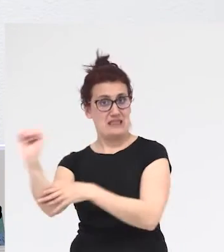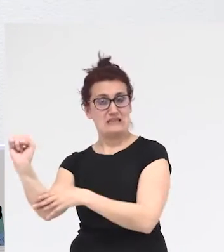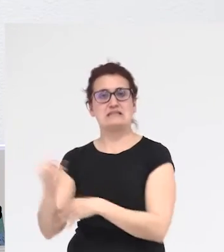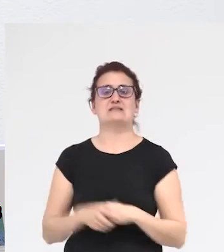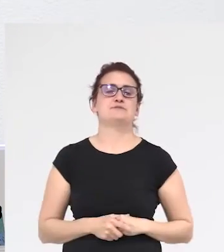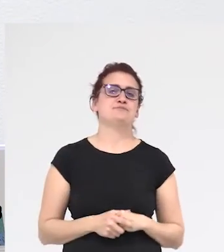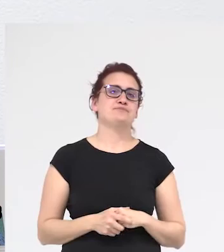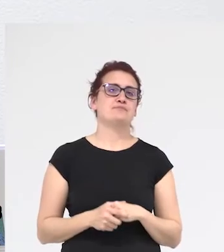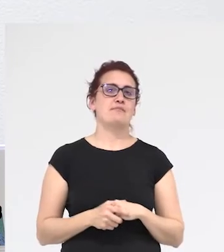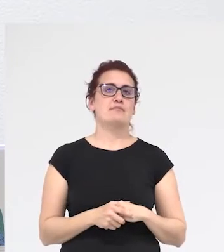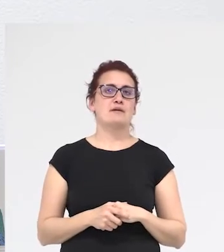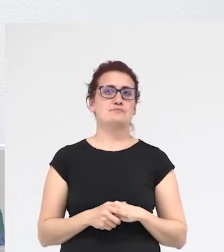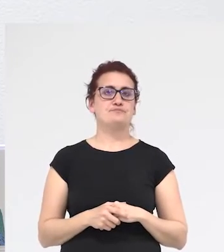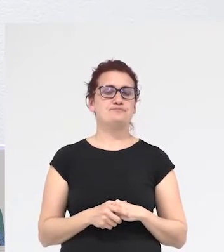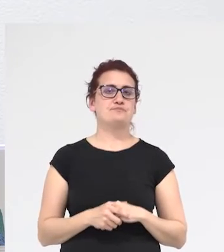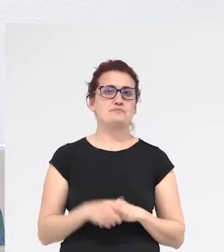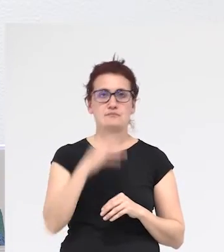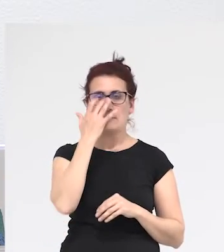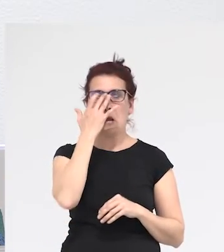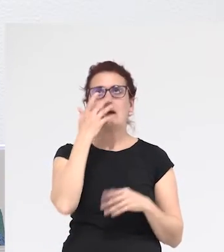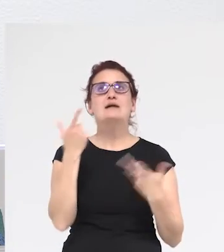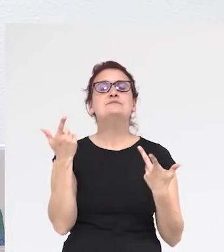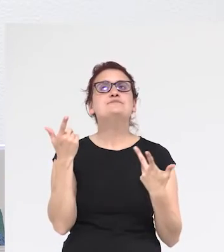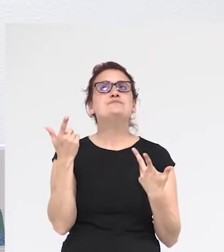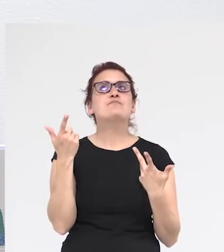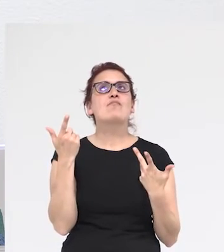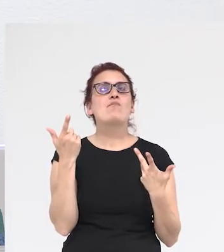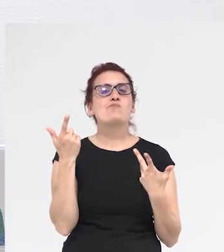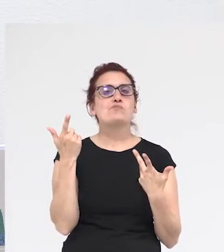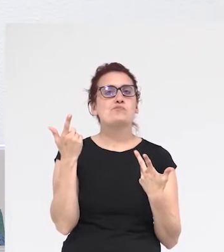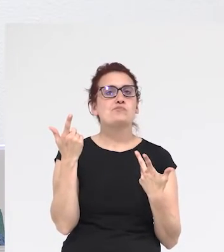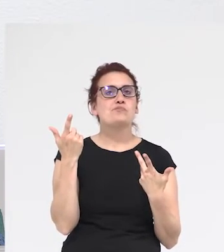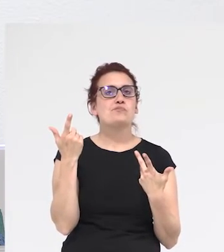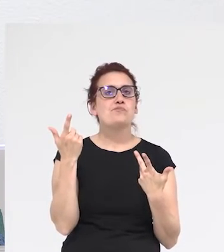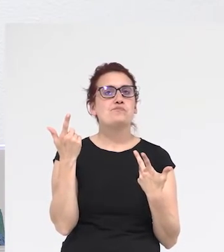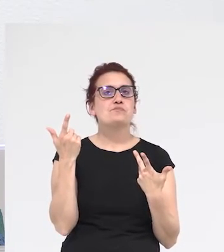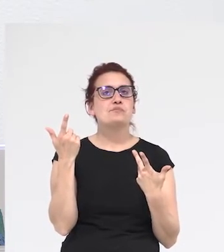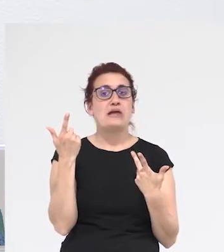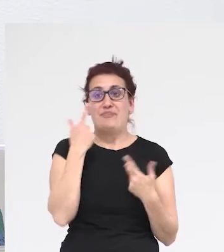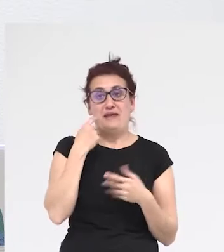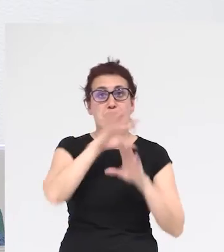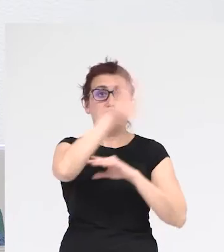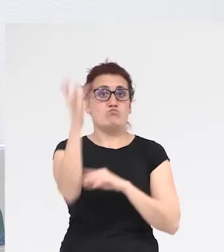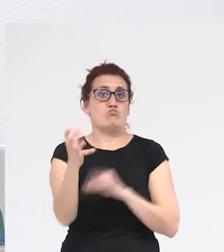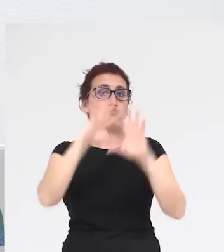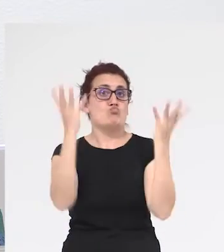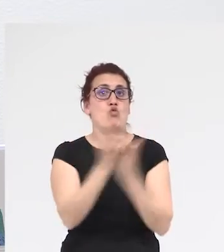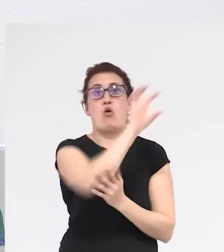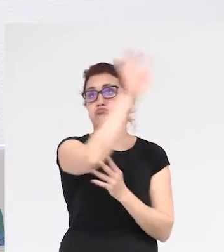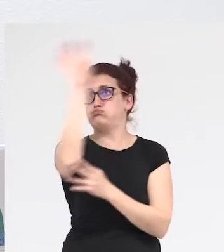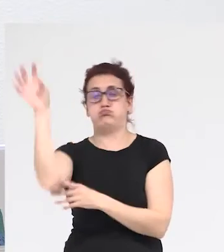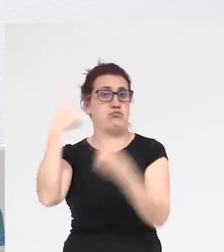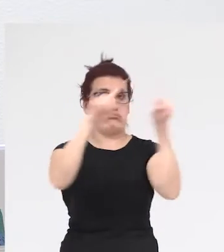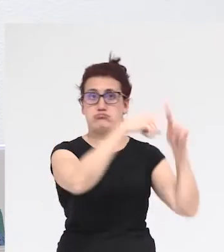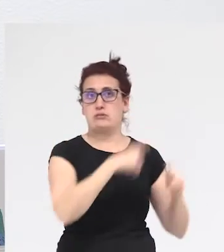entre cuerpos disidentes, en términos en distintos, desde distintos lugares, que